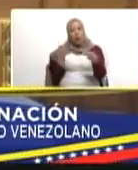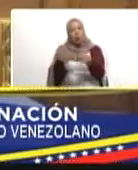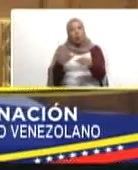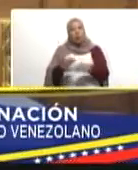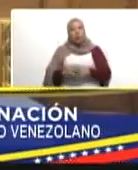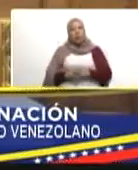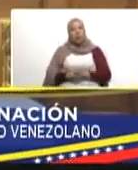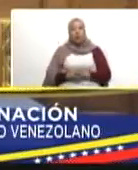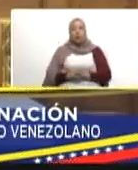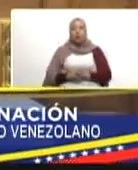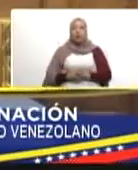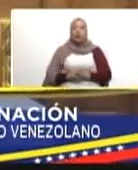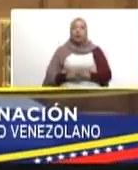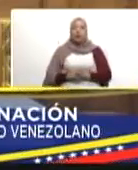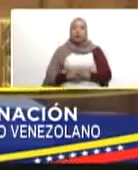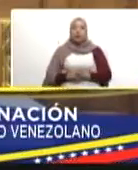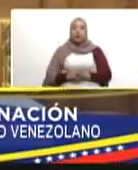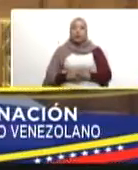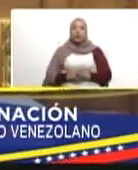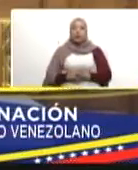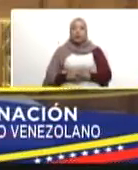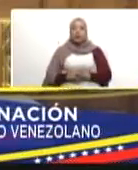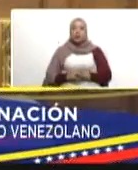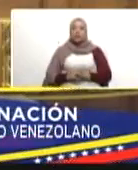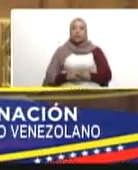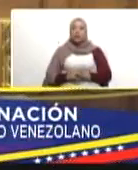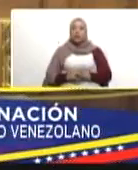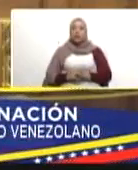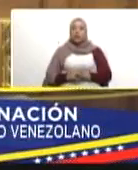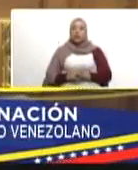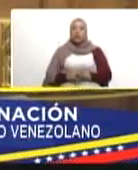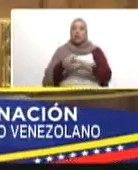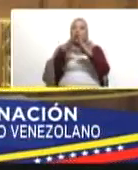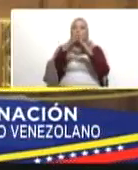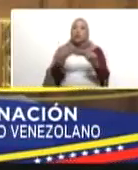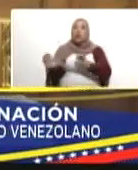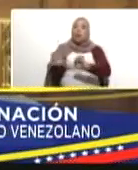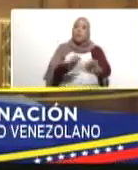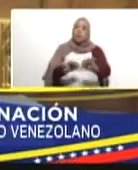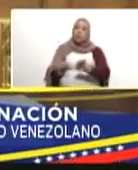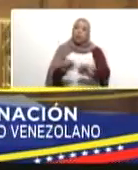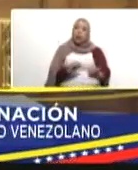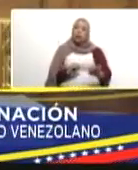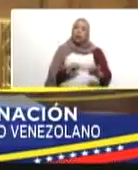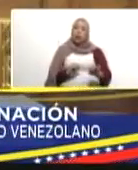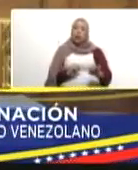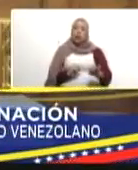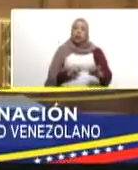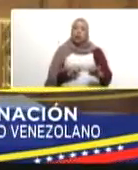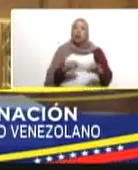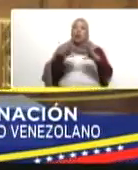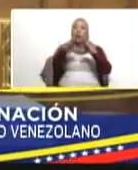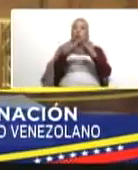componentes oficiales que me escuchan cadet todos estos movimientos